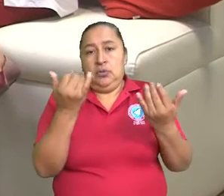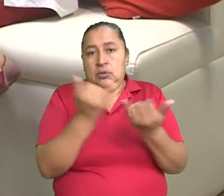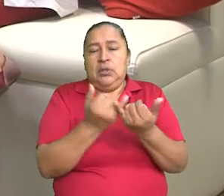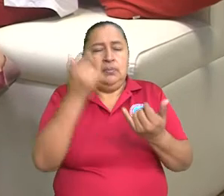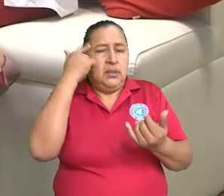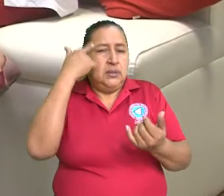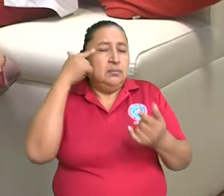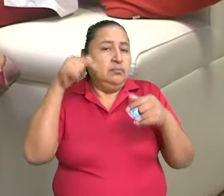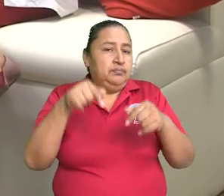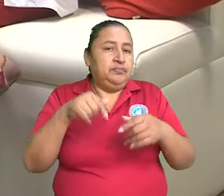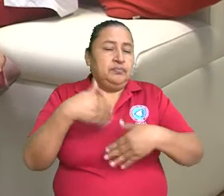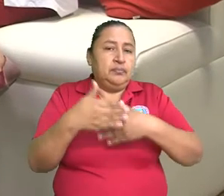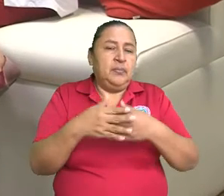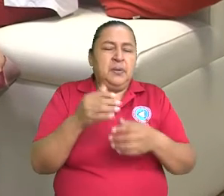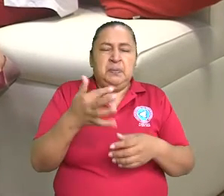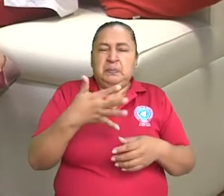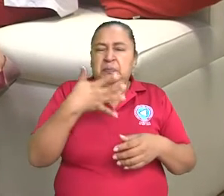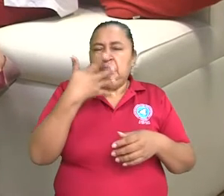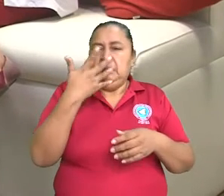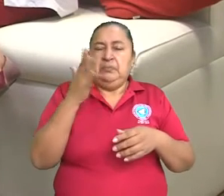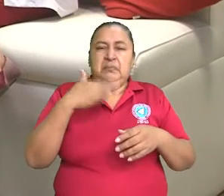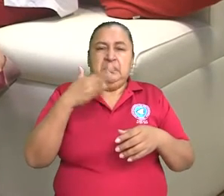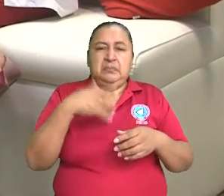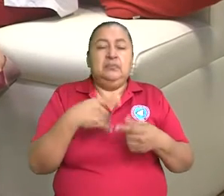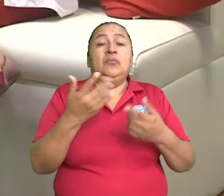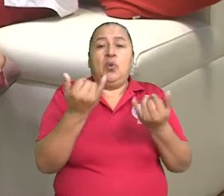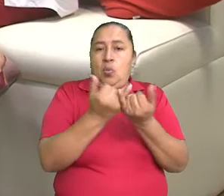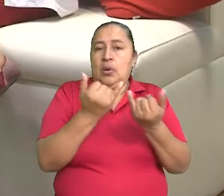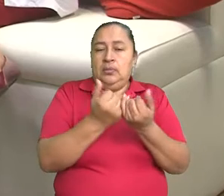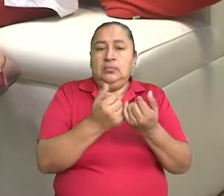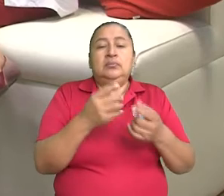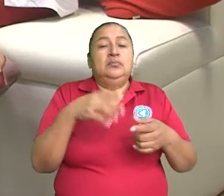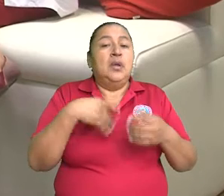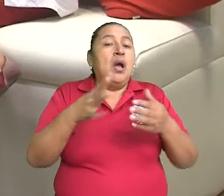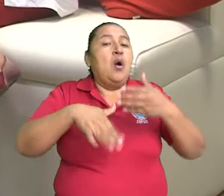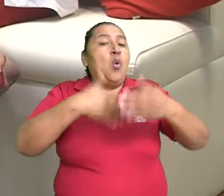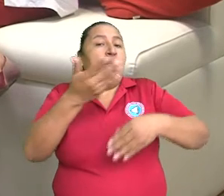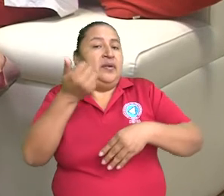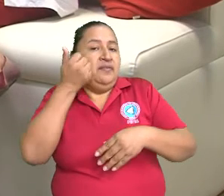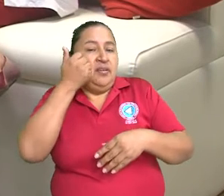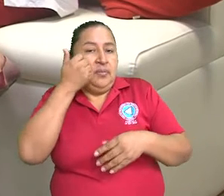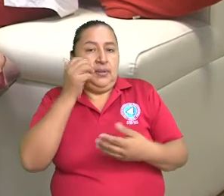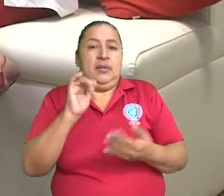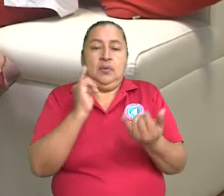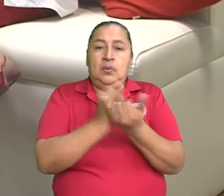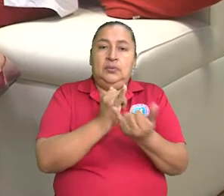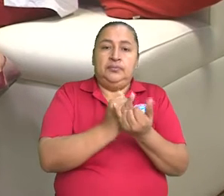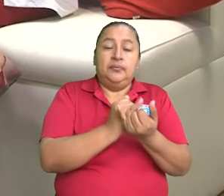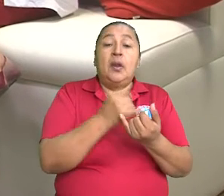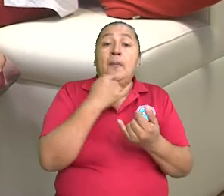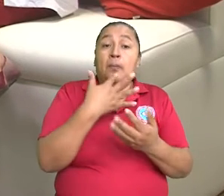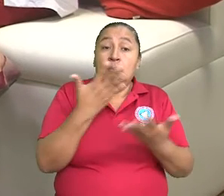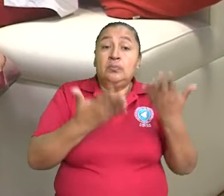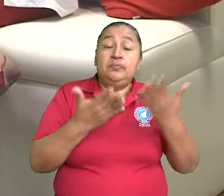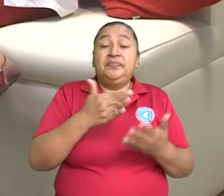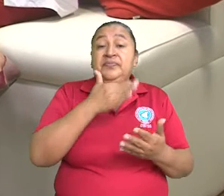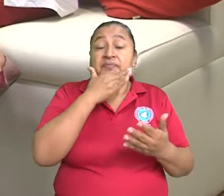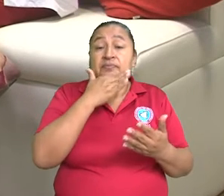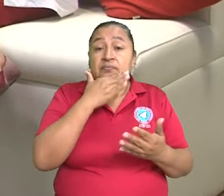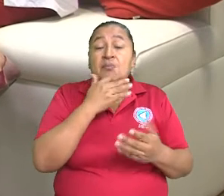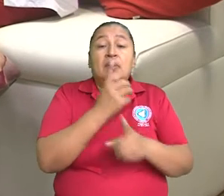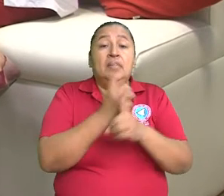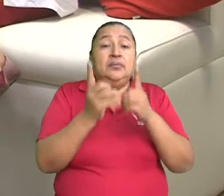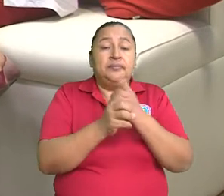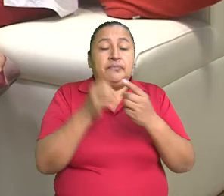donde viene la parte del mal olor, porque están asociados a otras infecciones. Ya, por eso es difícil, hasta que no te salga